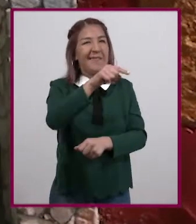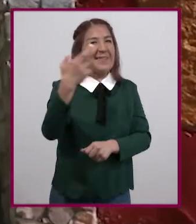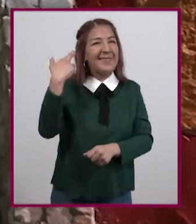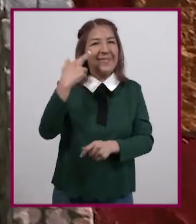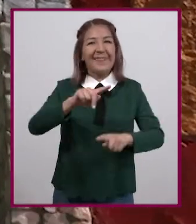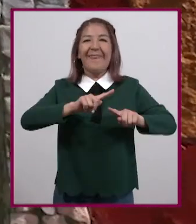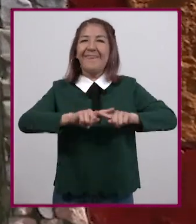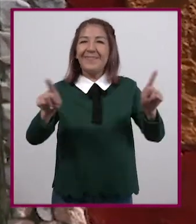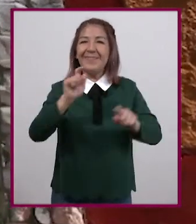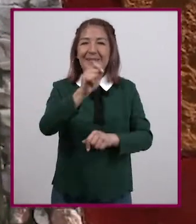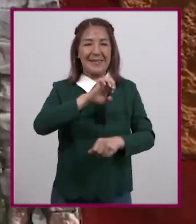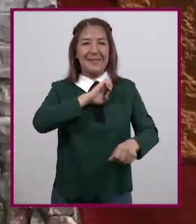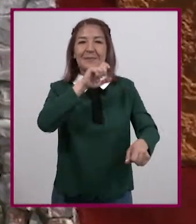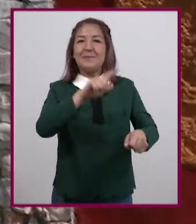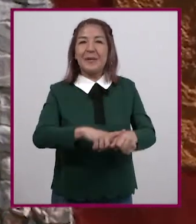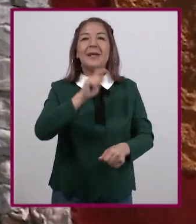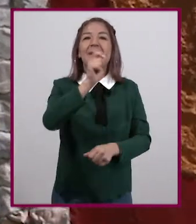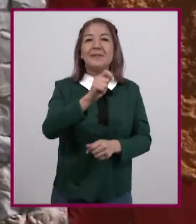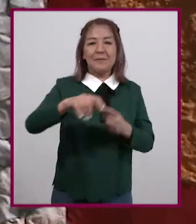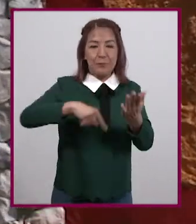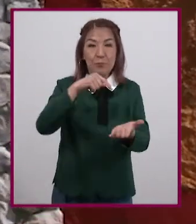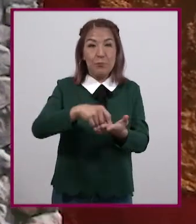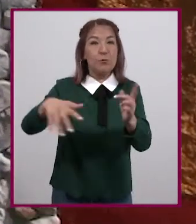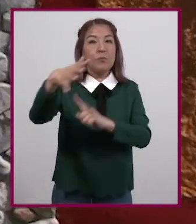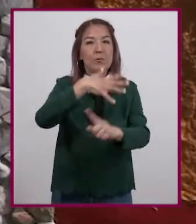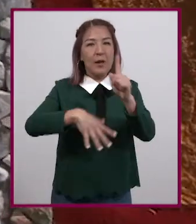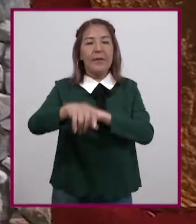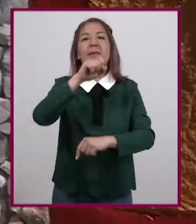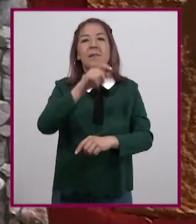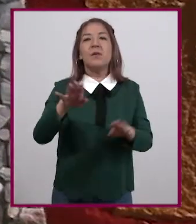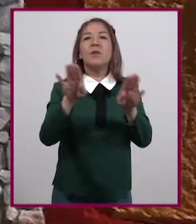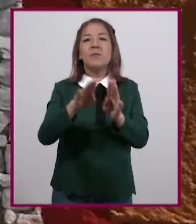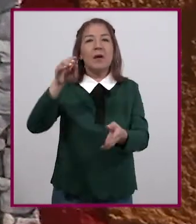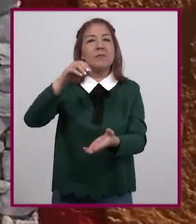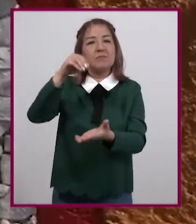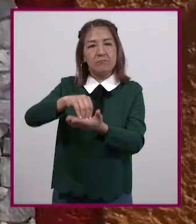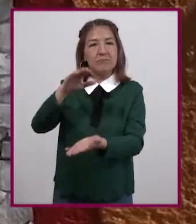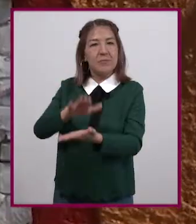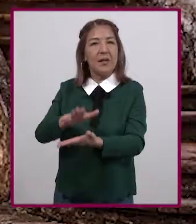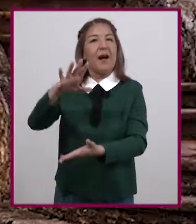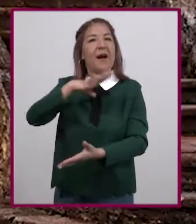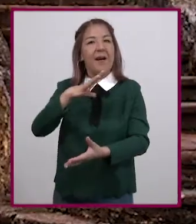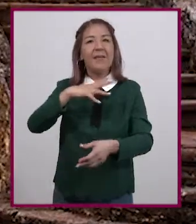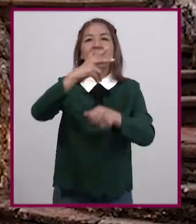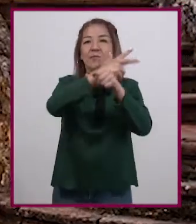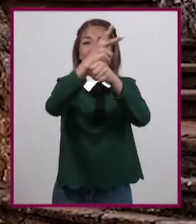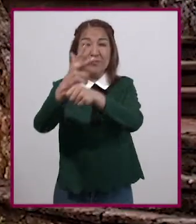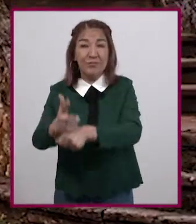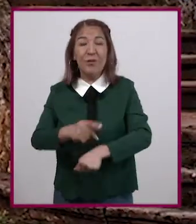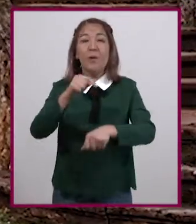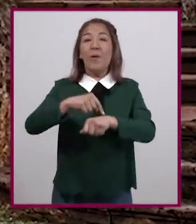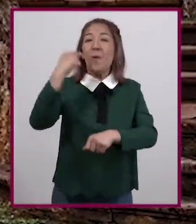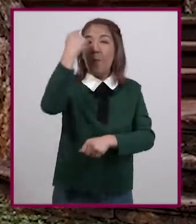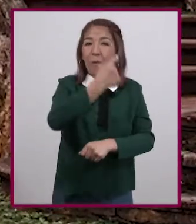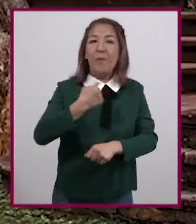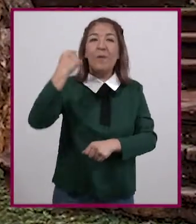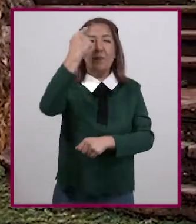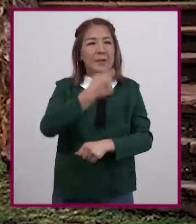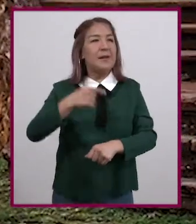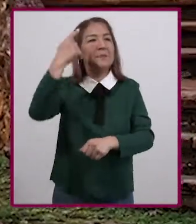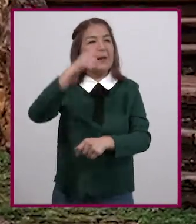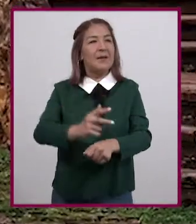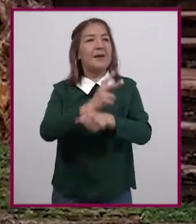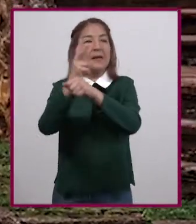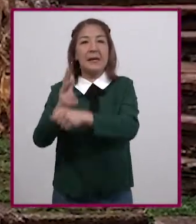identificaban esa sonoridad en específico de los espacios y se iban a hacer registros. Tenemos muchas horas de grabación que